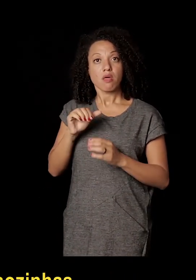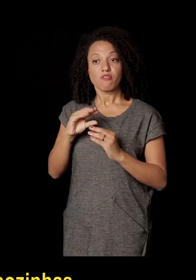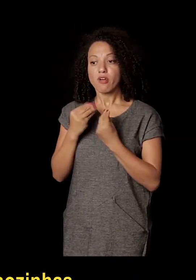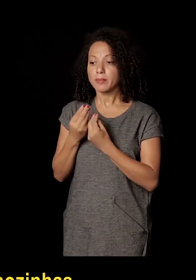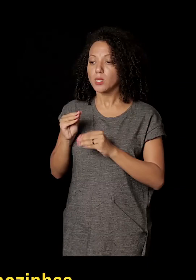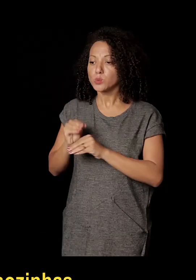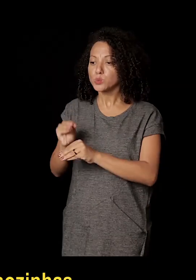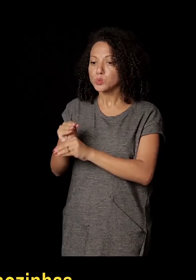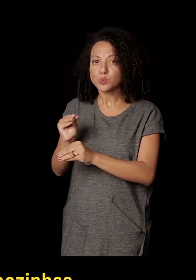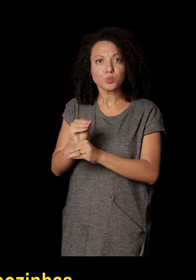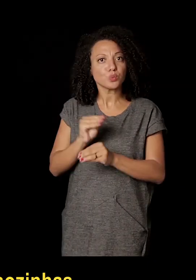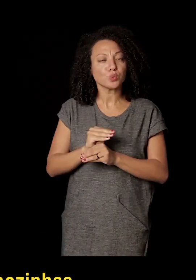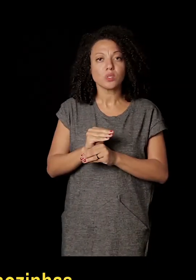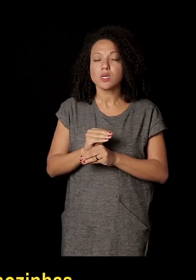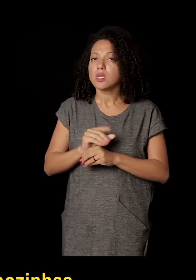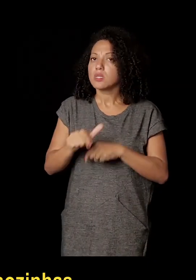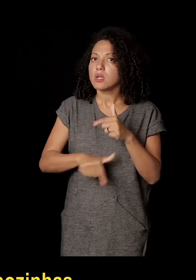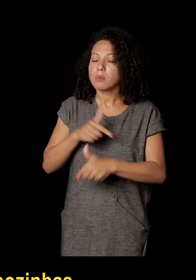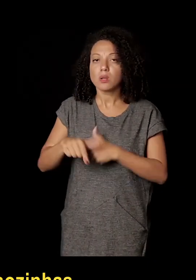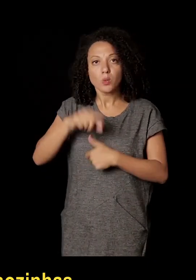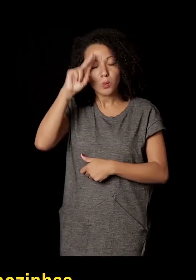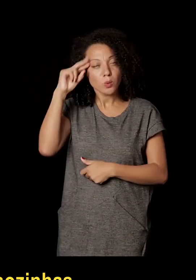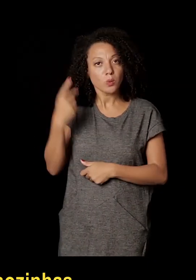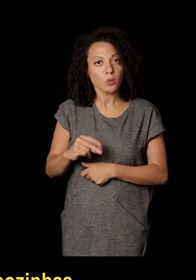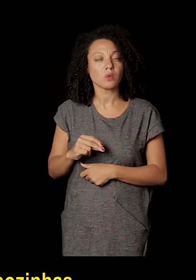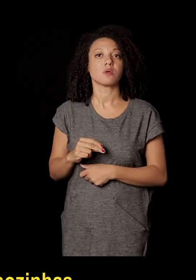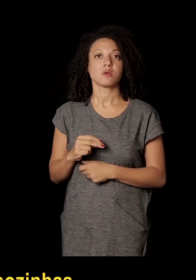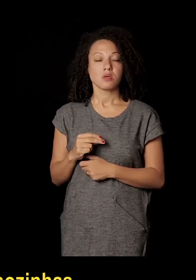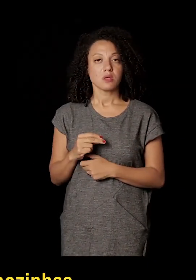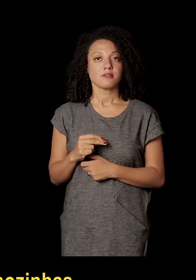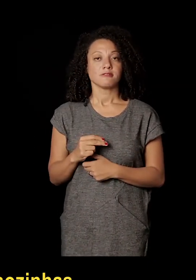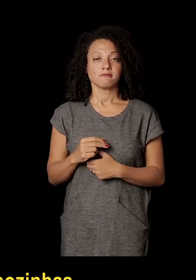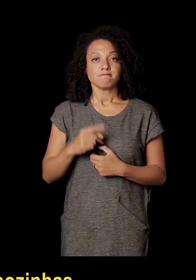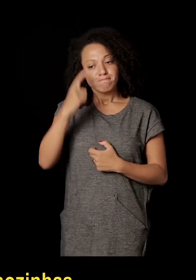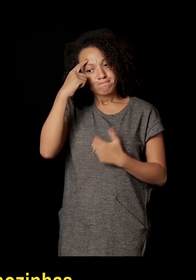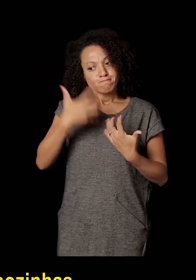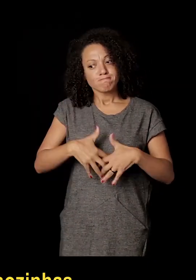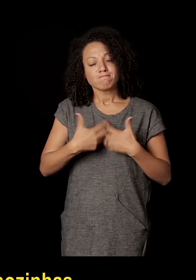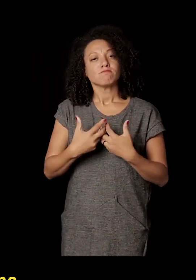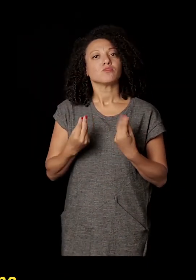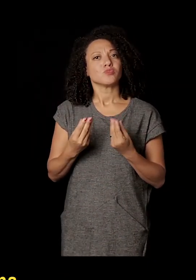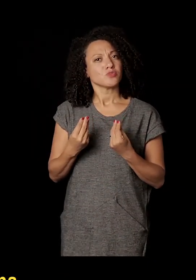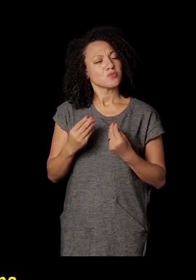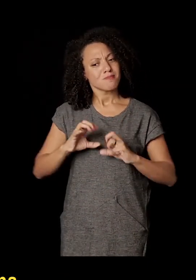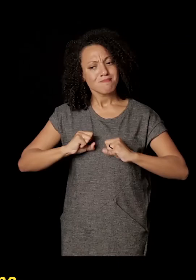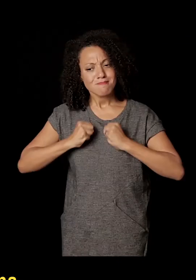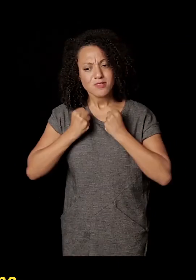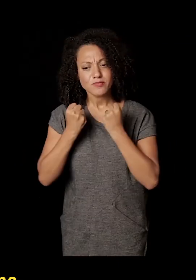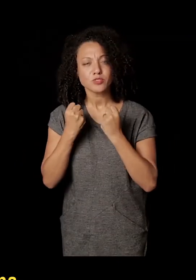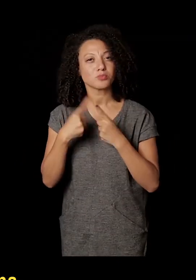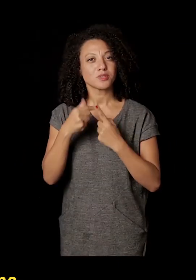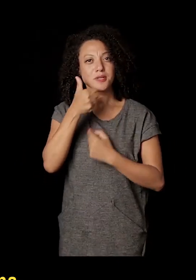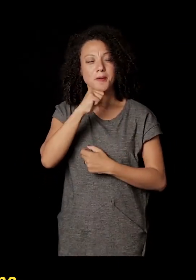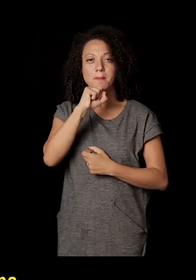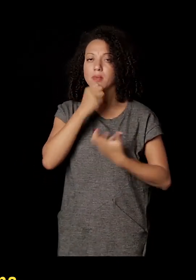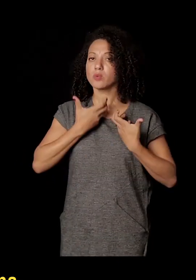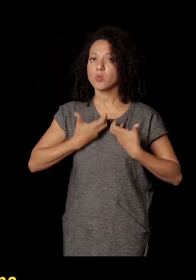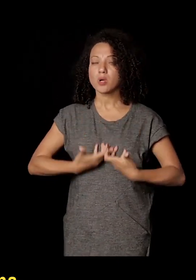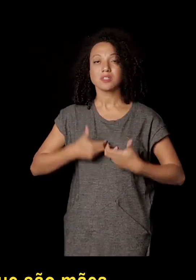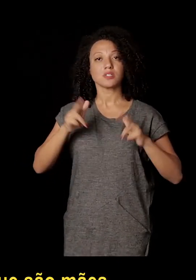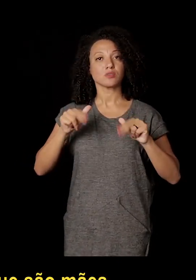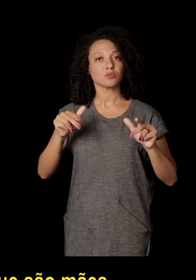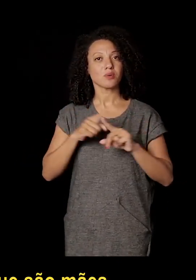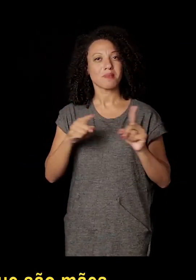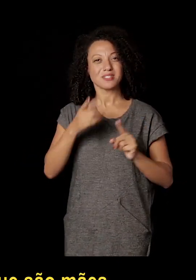levantando familias solas, trabajando duros, que reflexionen mucho. Con fuerza sobrehumana porque una madre no